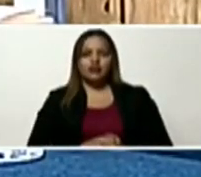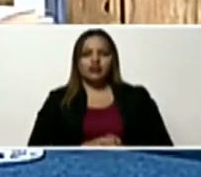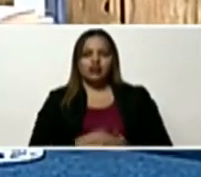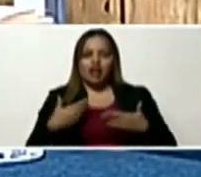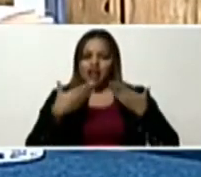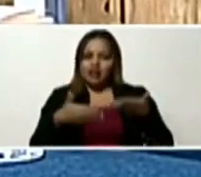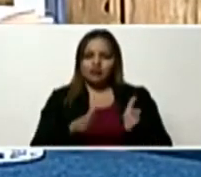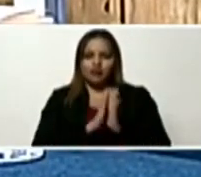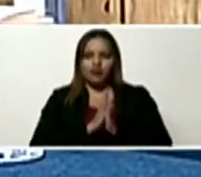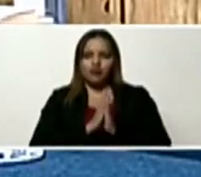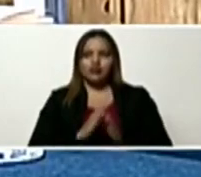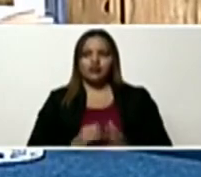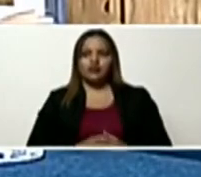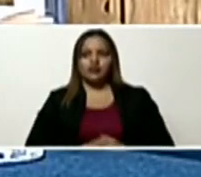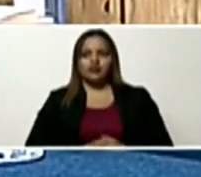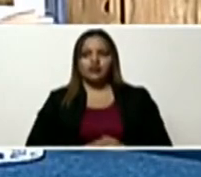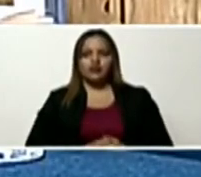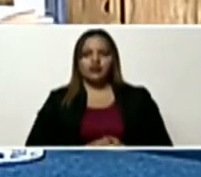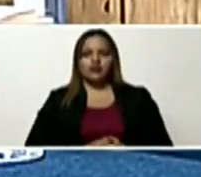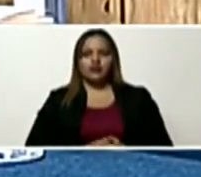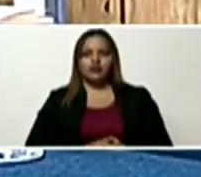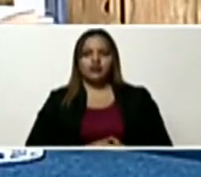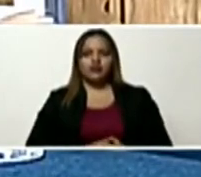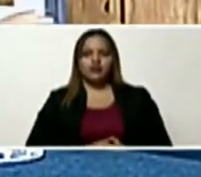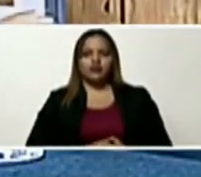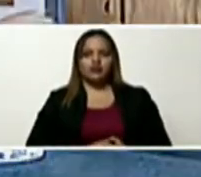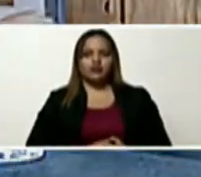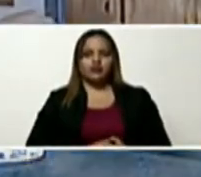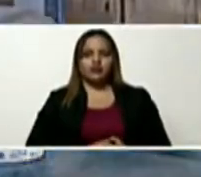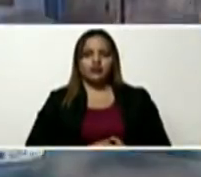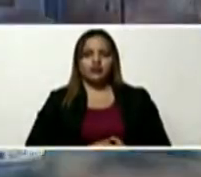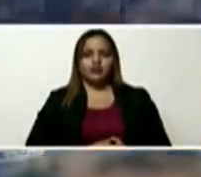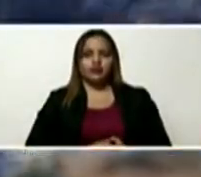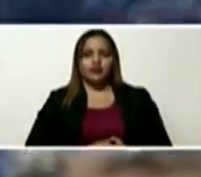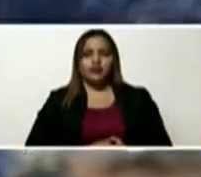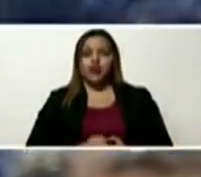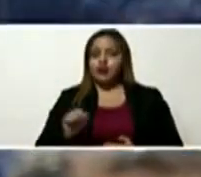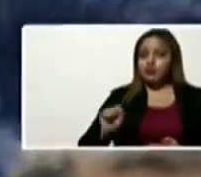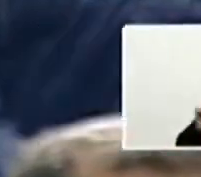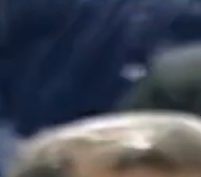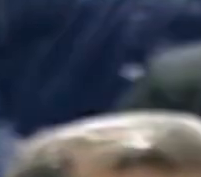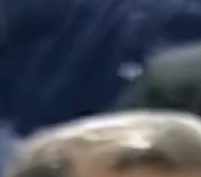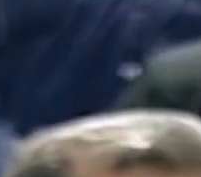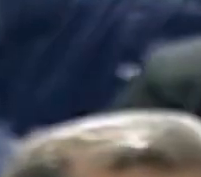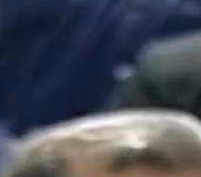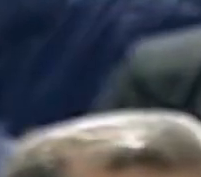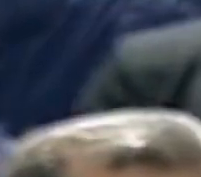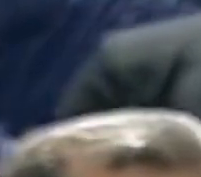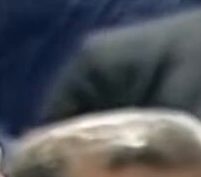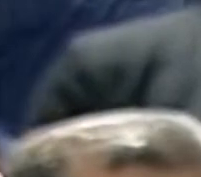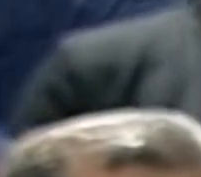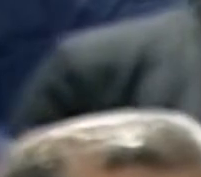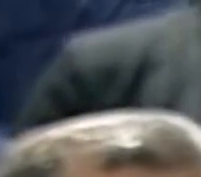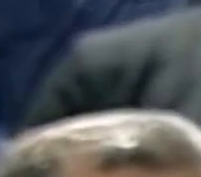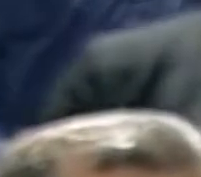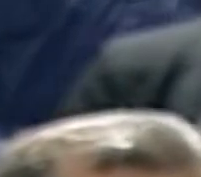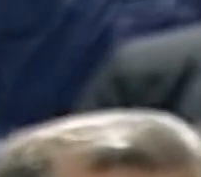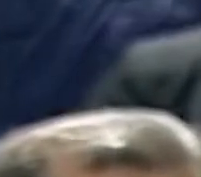favor. Bueno, en primer lugar, ciudadano presidente, luego de seguir su